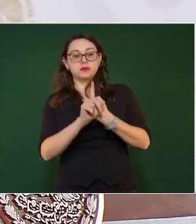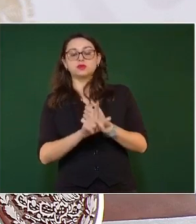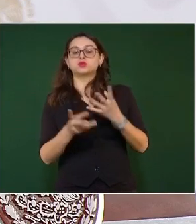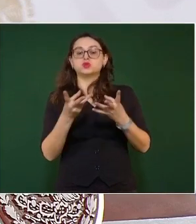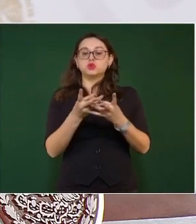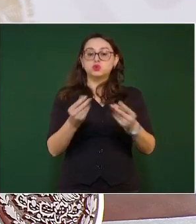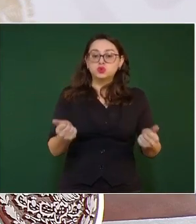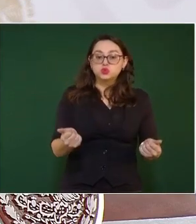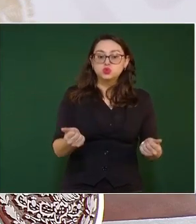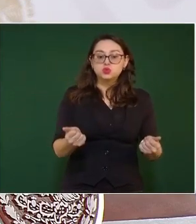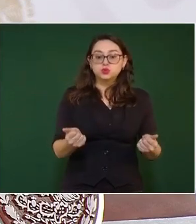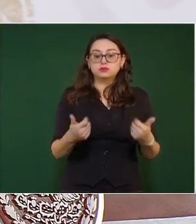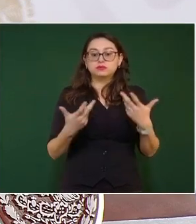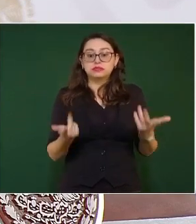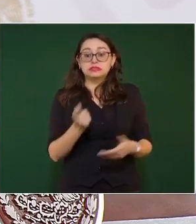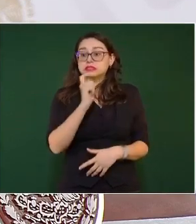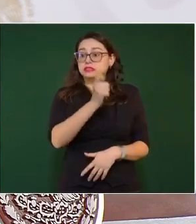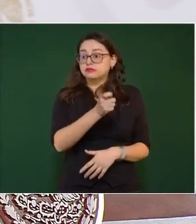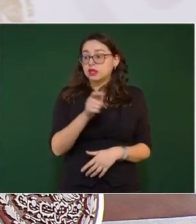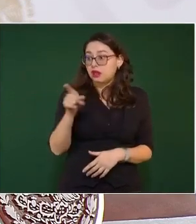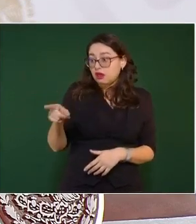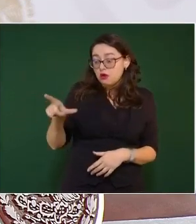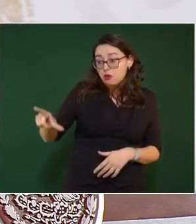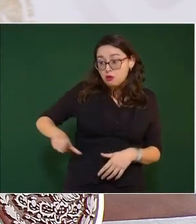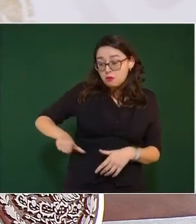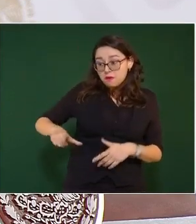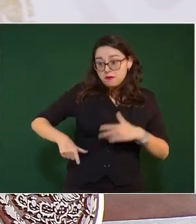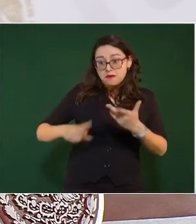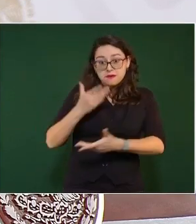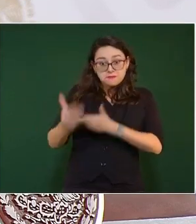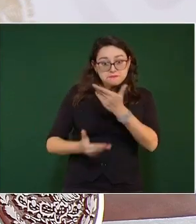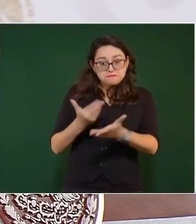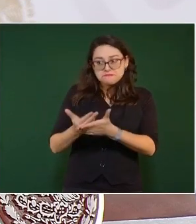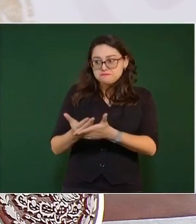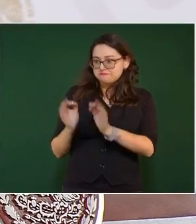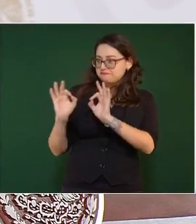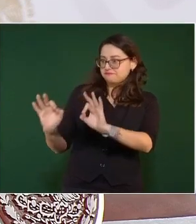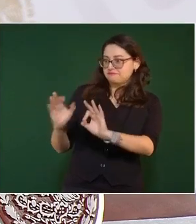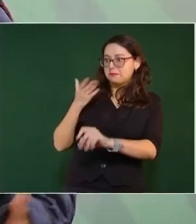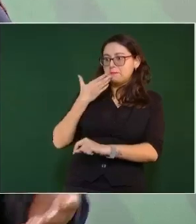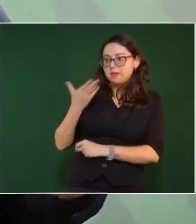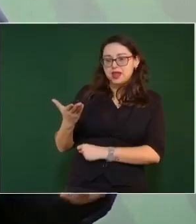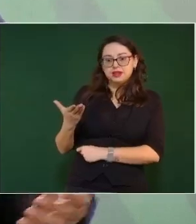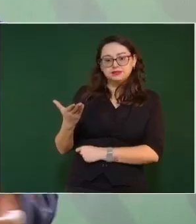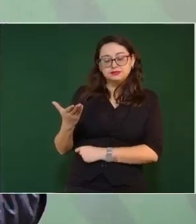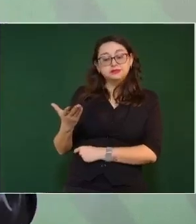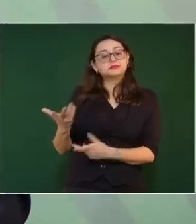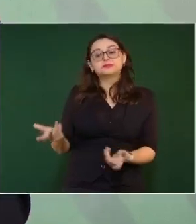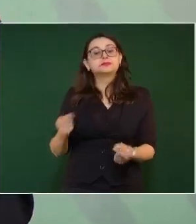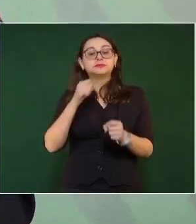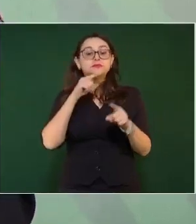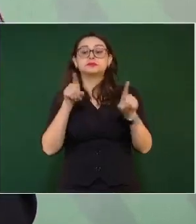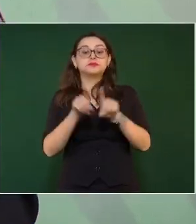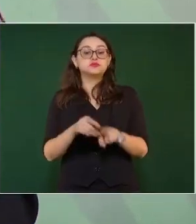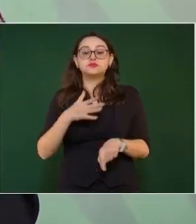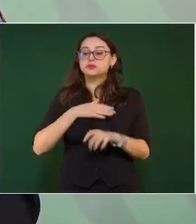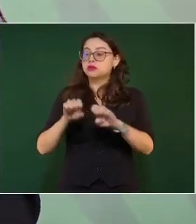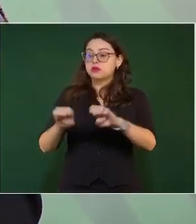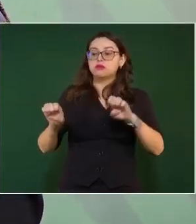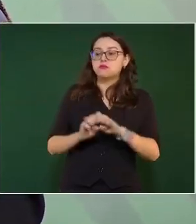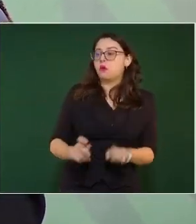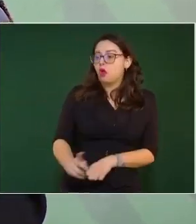Entonces, eso es un buen servidor público. Y todos,